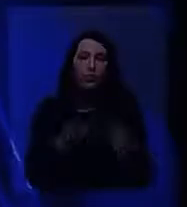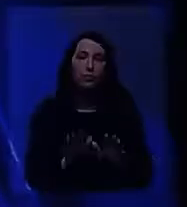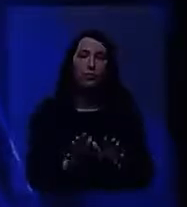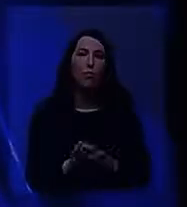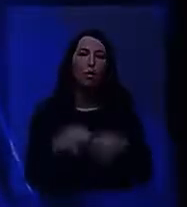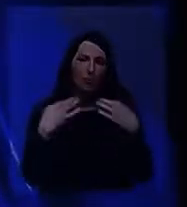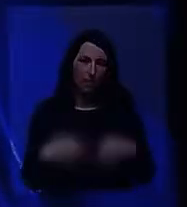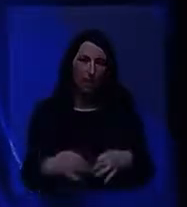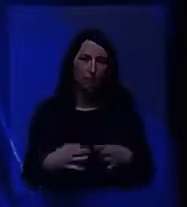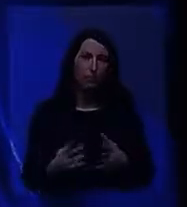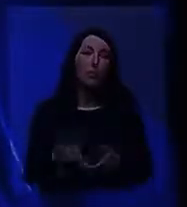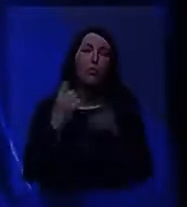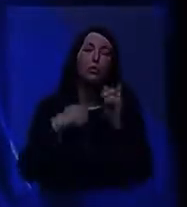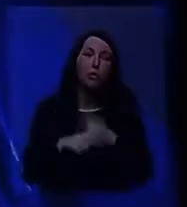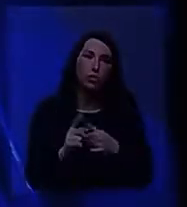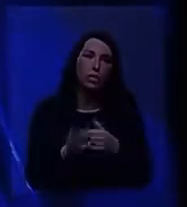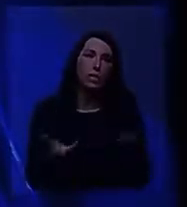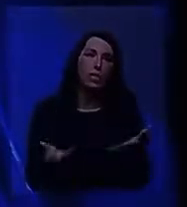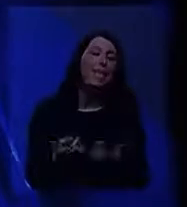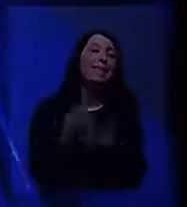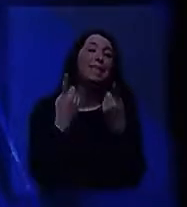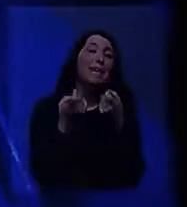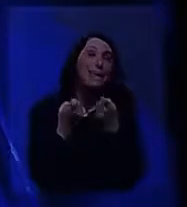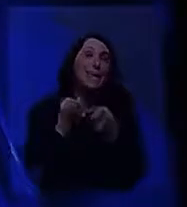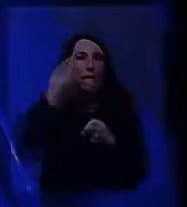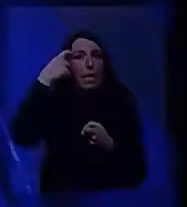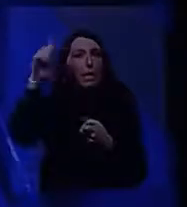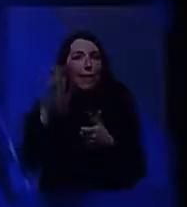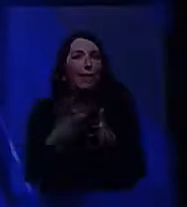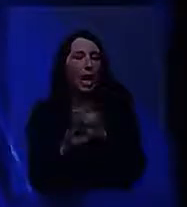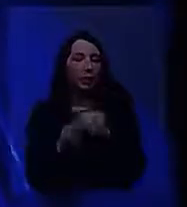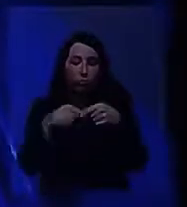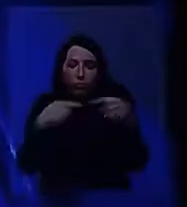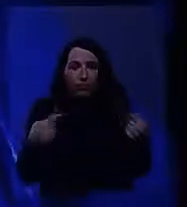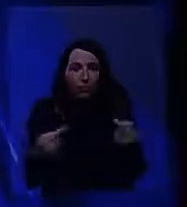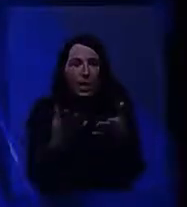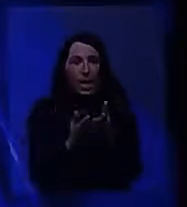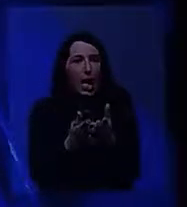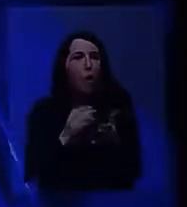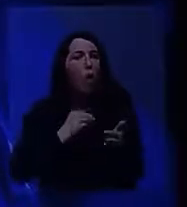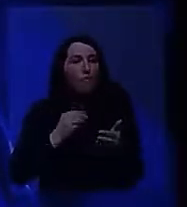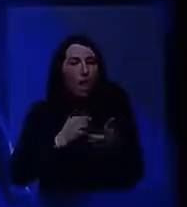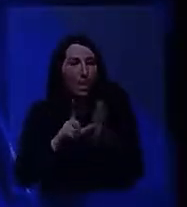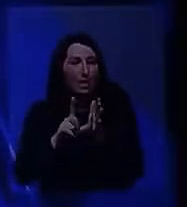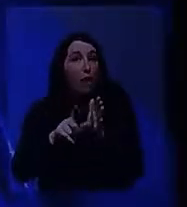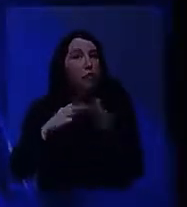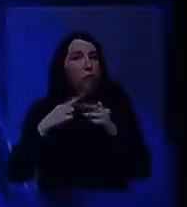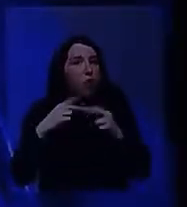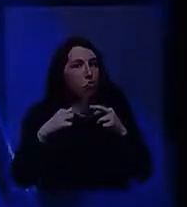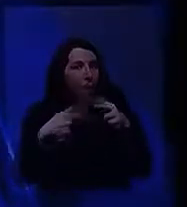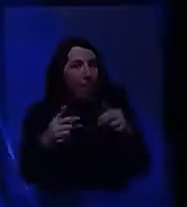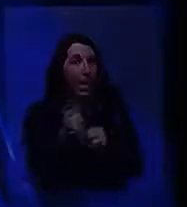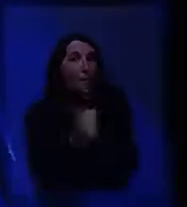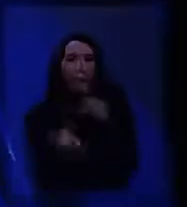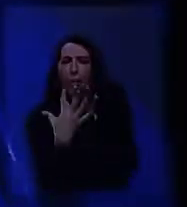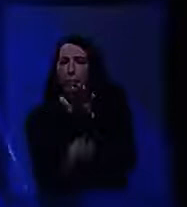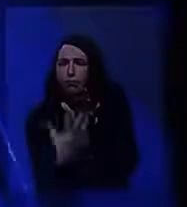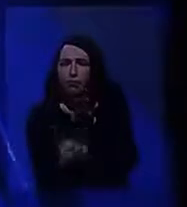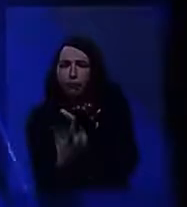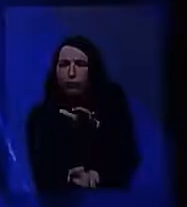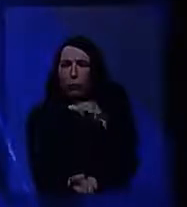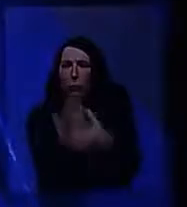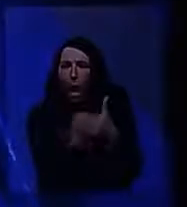Soportes físicos. Entonces, ¿qué es lo que tiene que crear? Un dispositivo que sea confiable, que sea duradero y que tenga una gran capacidad. Y en